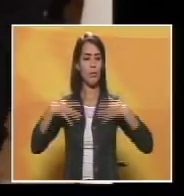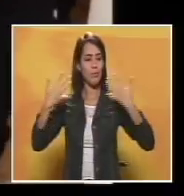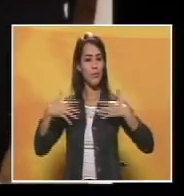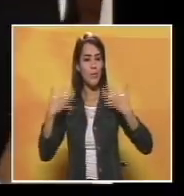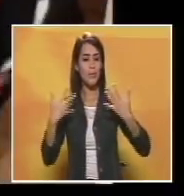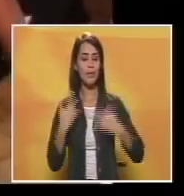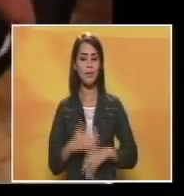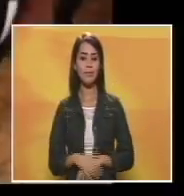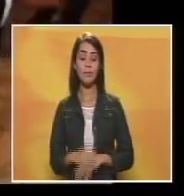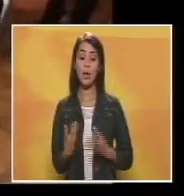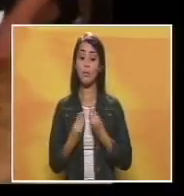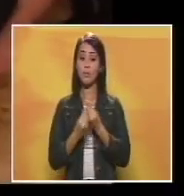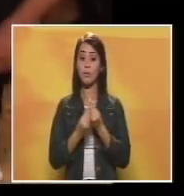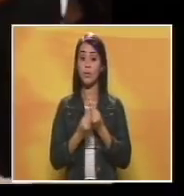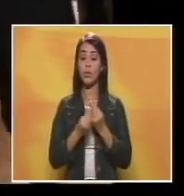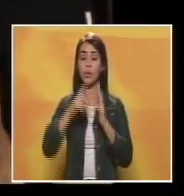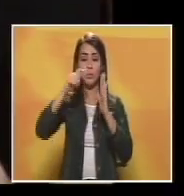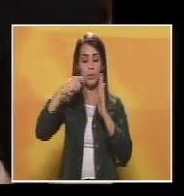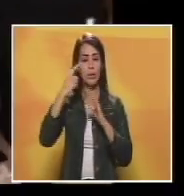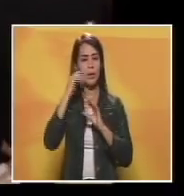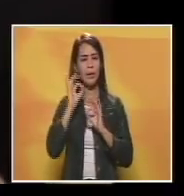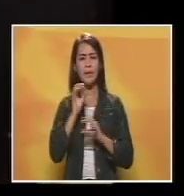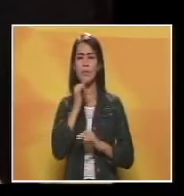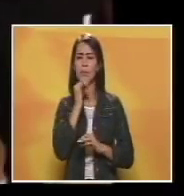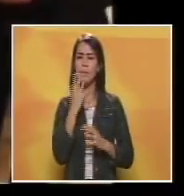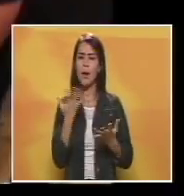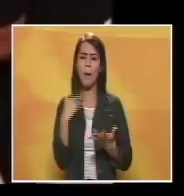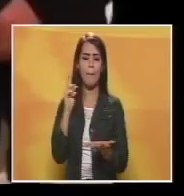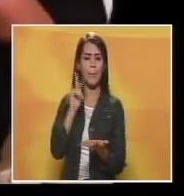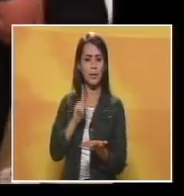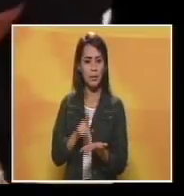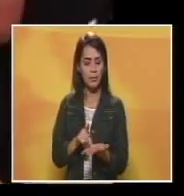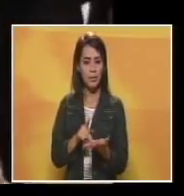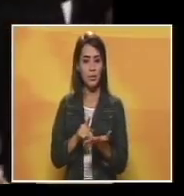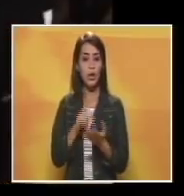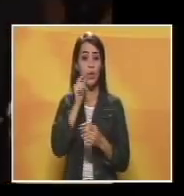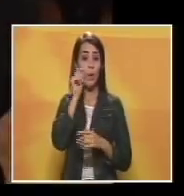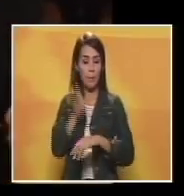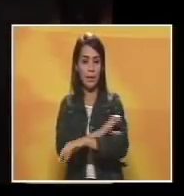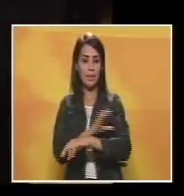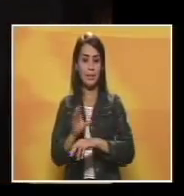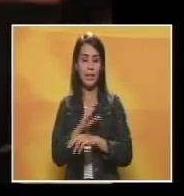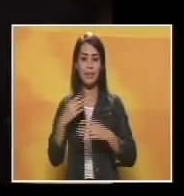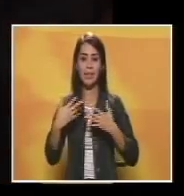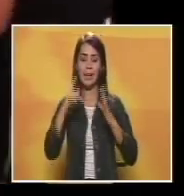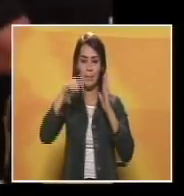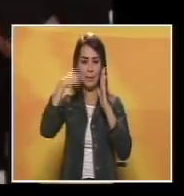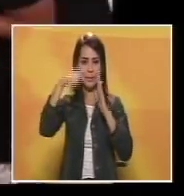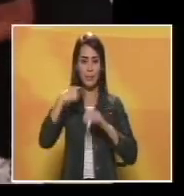de este encuentro comenzaron a circular rumores de una posible participación de Nicky Jam en el largometraje.